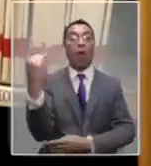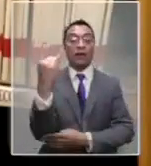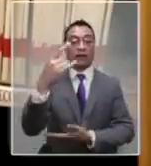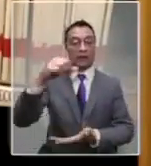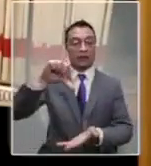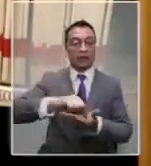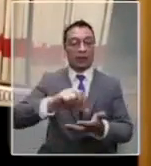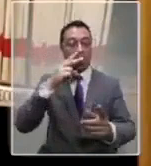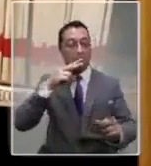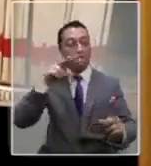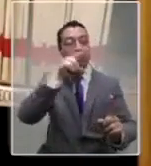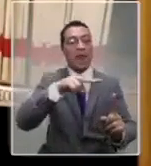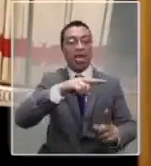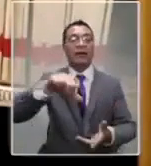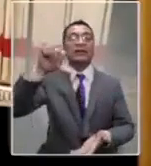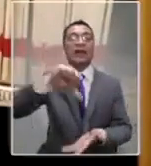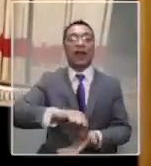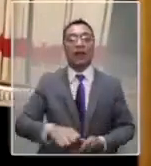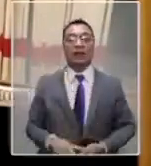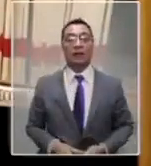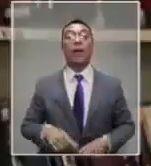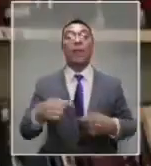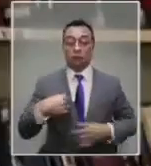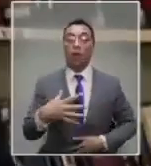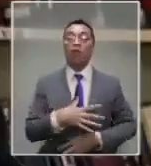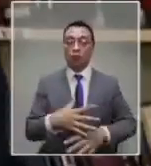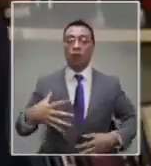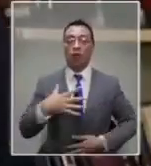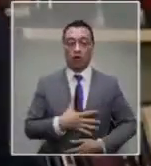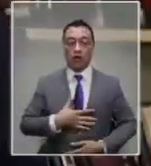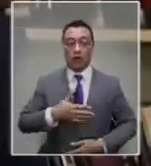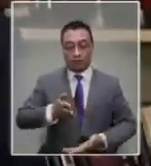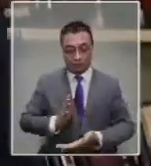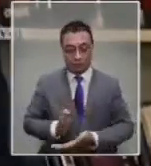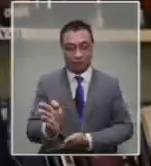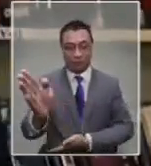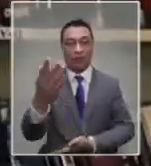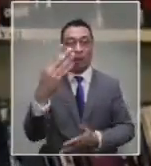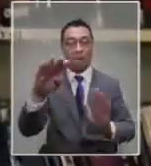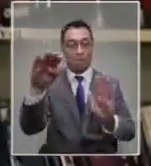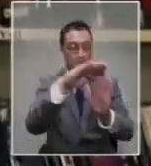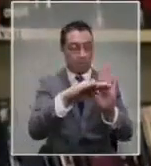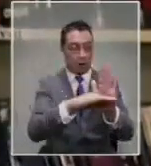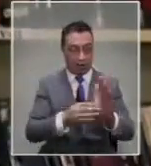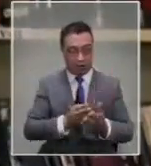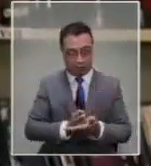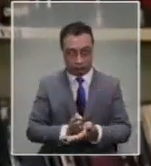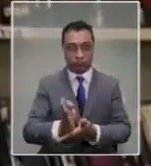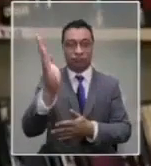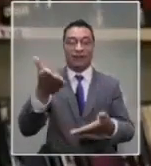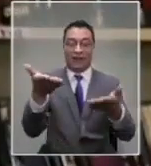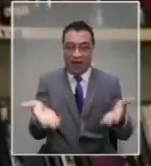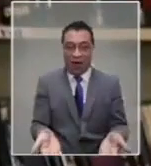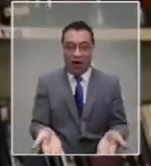de Universidad Central como Mirada Central. Bueno, estamos muy contentos de iniciar este ciclo de programas